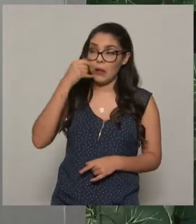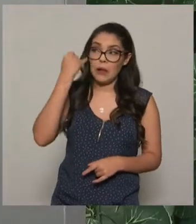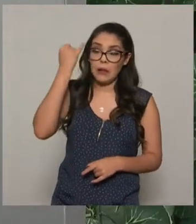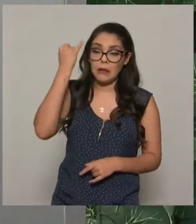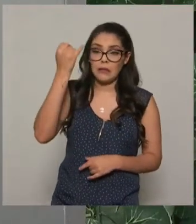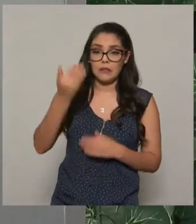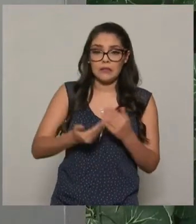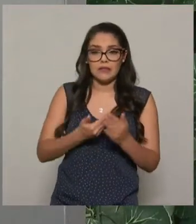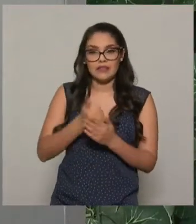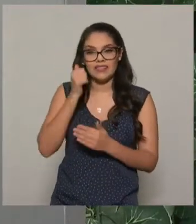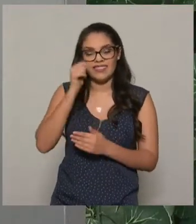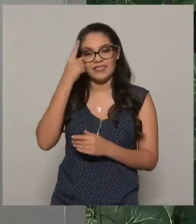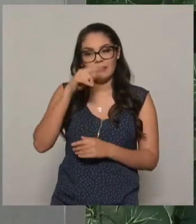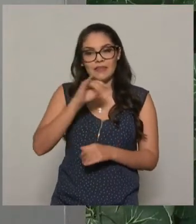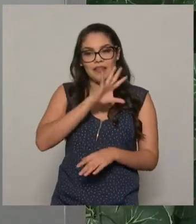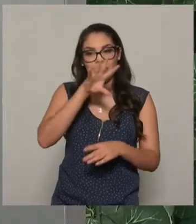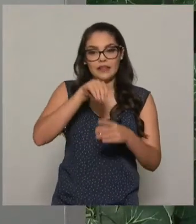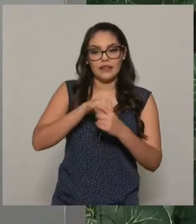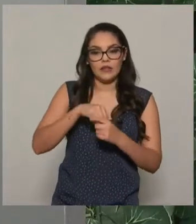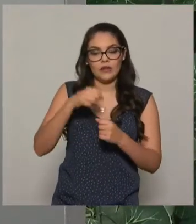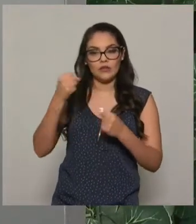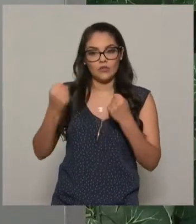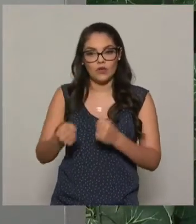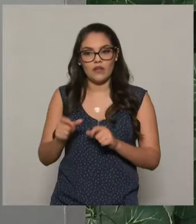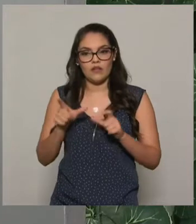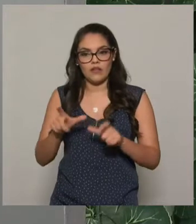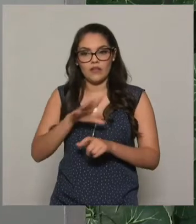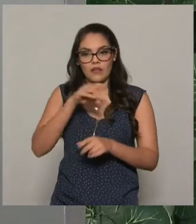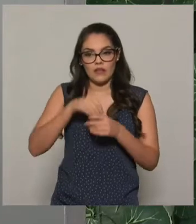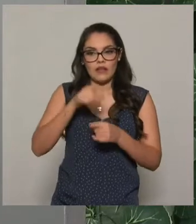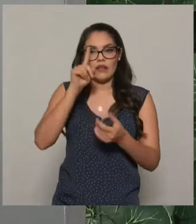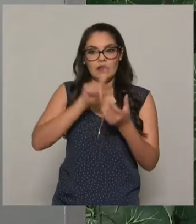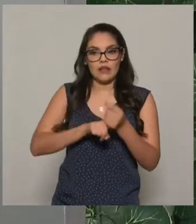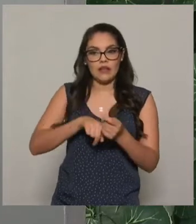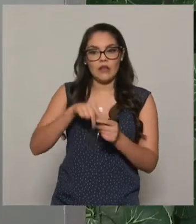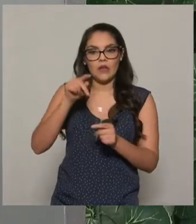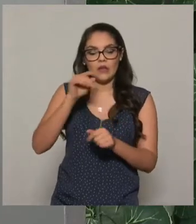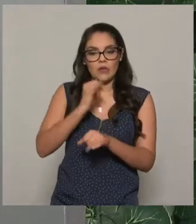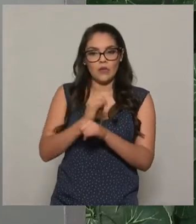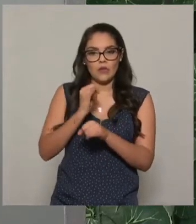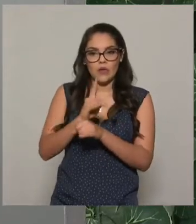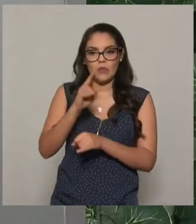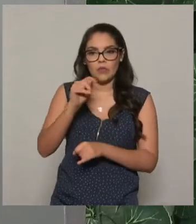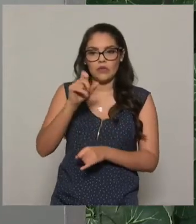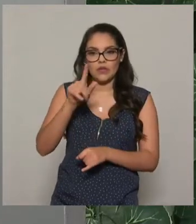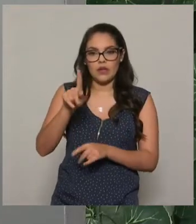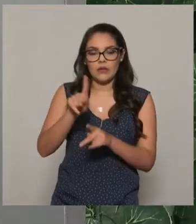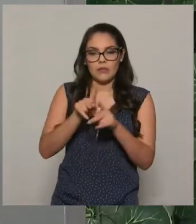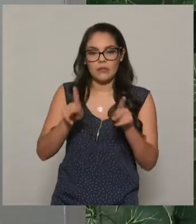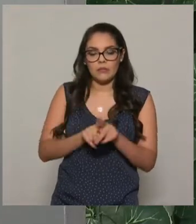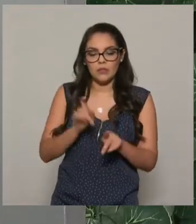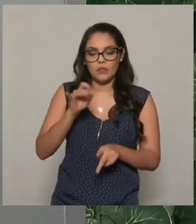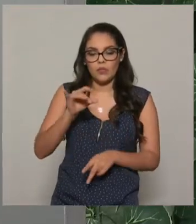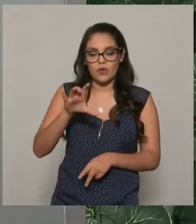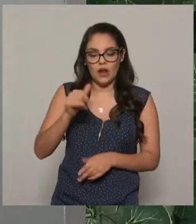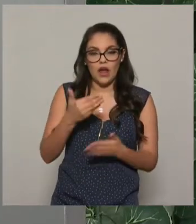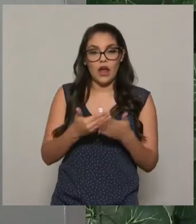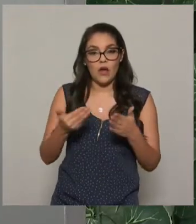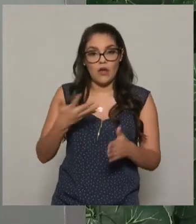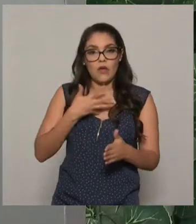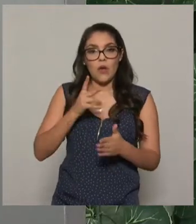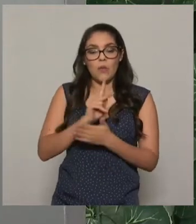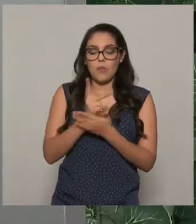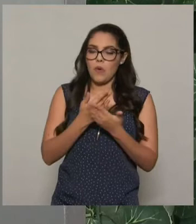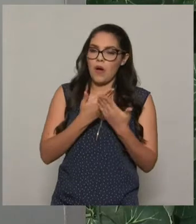Programa Integral de Seguridad Vial, los invitamos a todos a que entren al portal de Plaza Pública de la Agencia de Innovación Pública. Actualmente el programa está